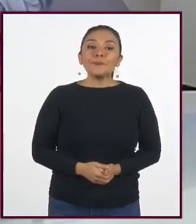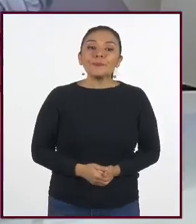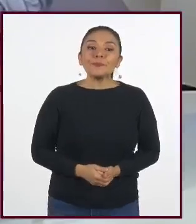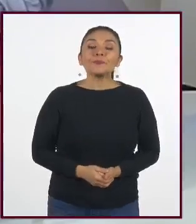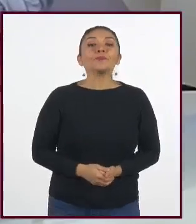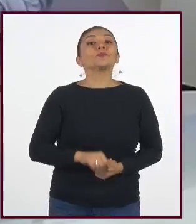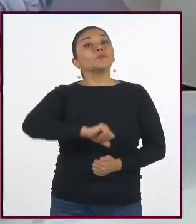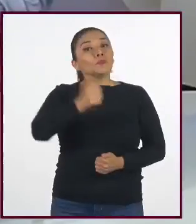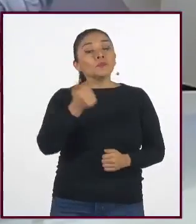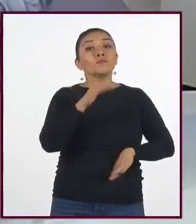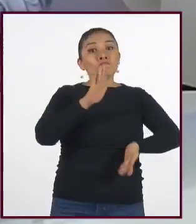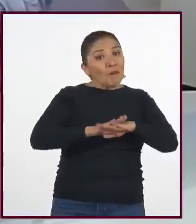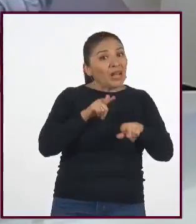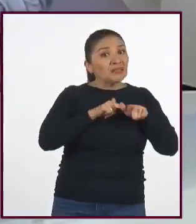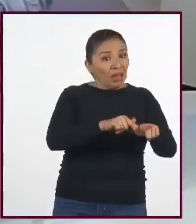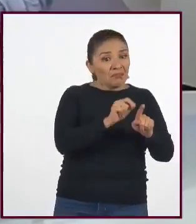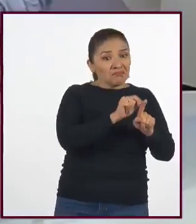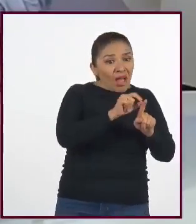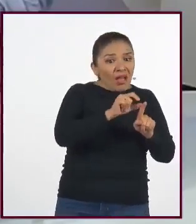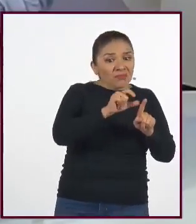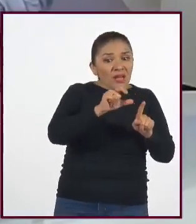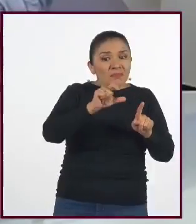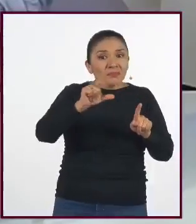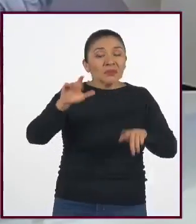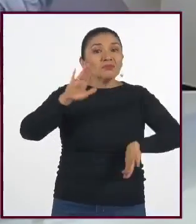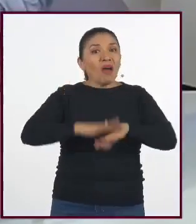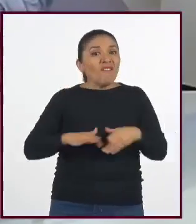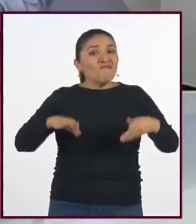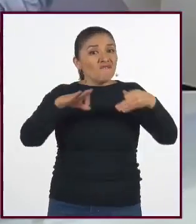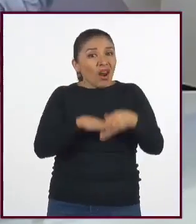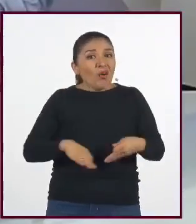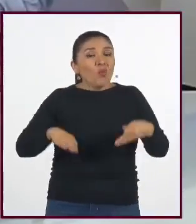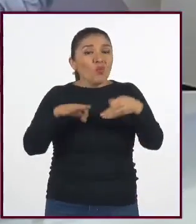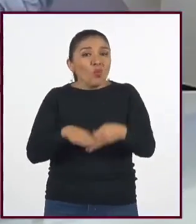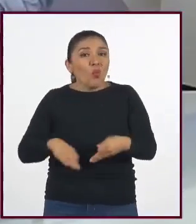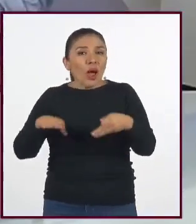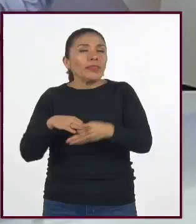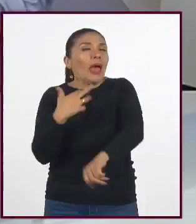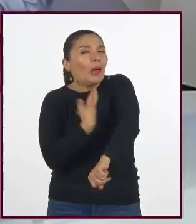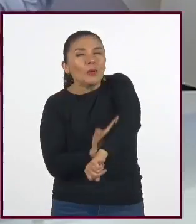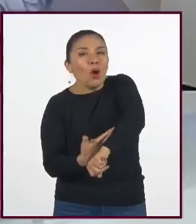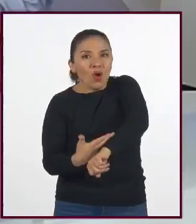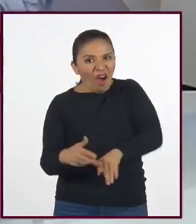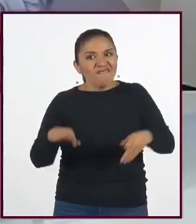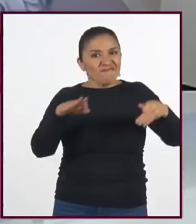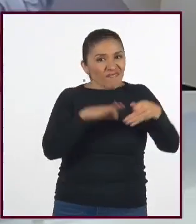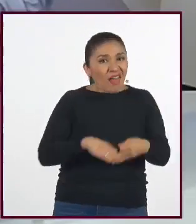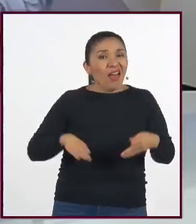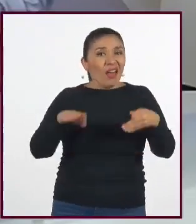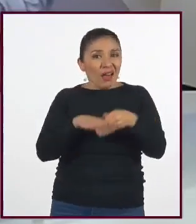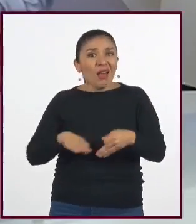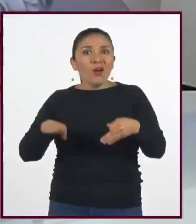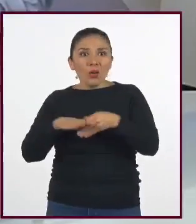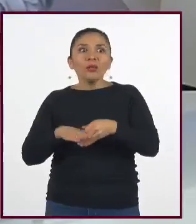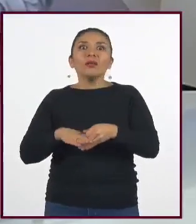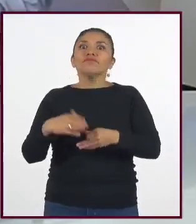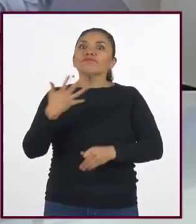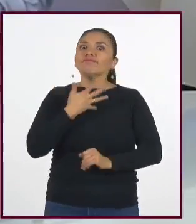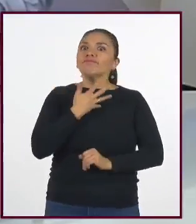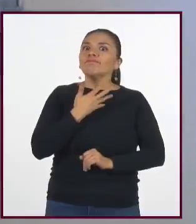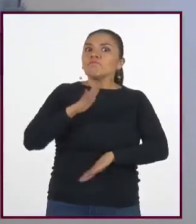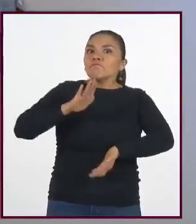sigue progresando, un consumo ya más frecuente que el consumo ocasional, donde abarca